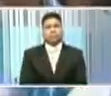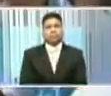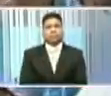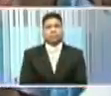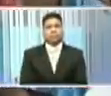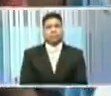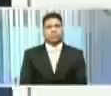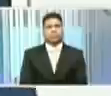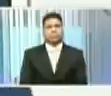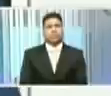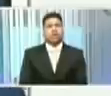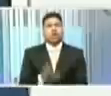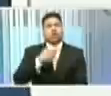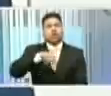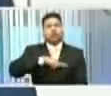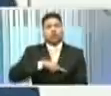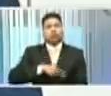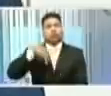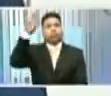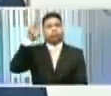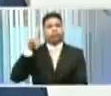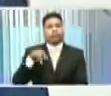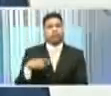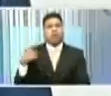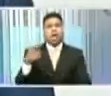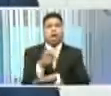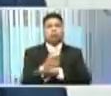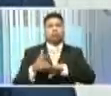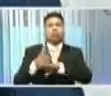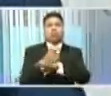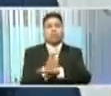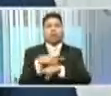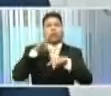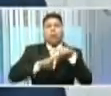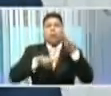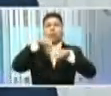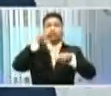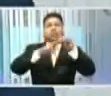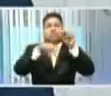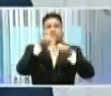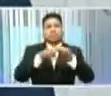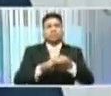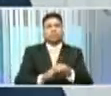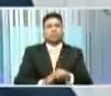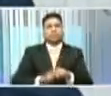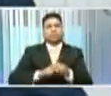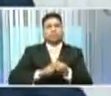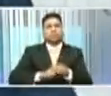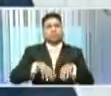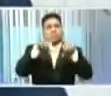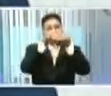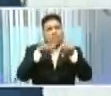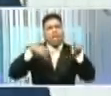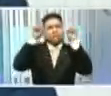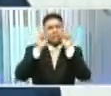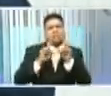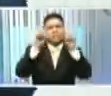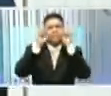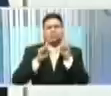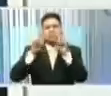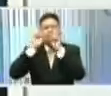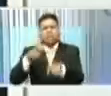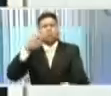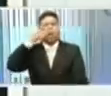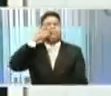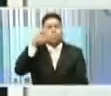Mientras nosotros todos los días estamos gobernando, construyendo, educando al pueblo con las misiones, llevando la